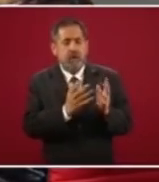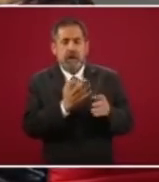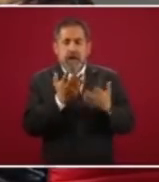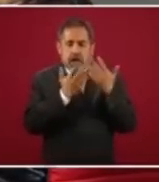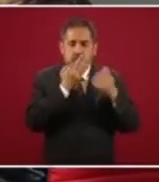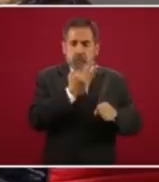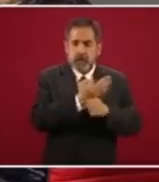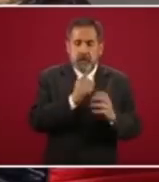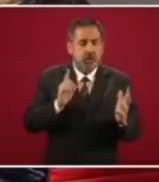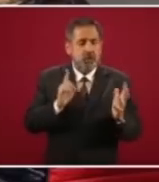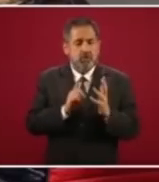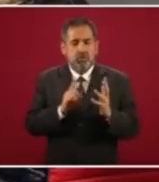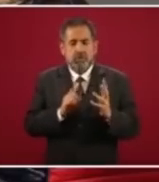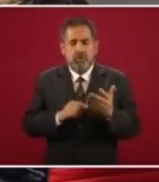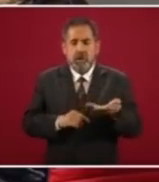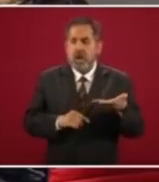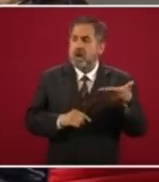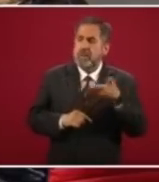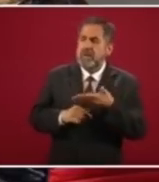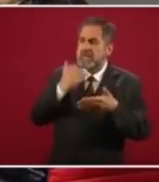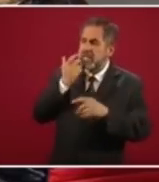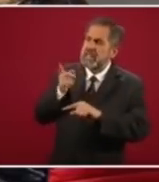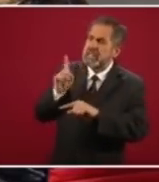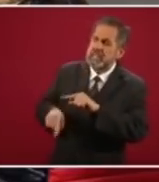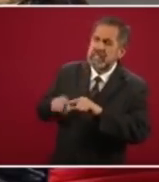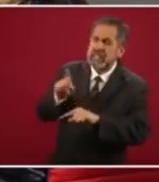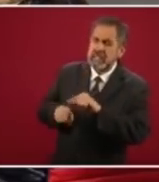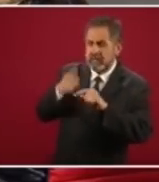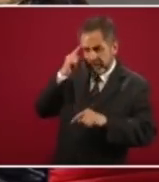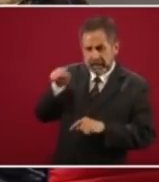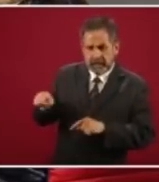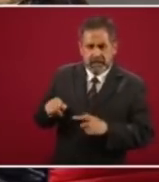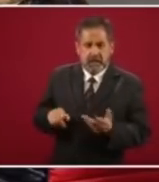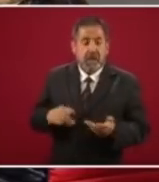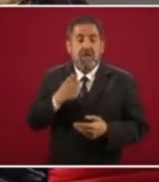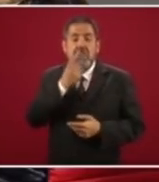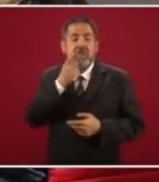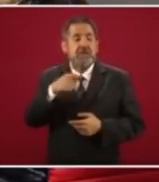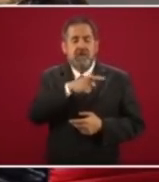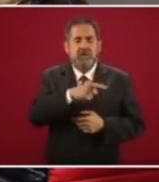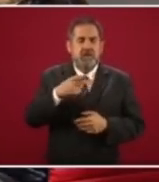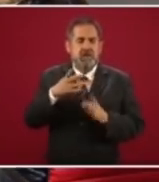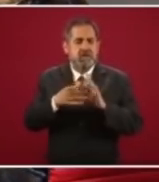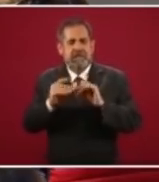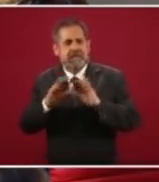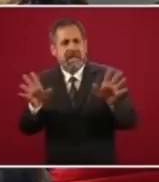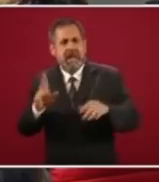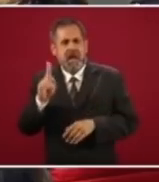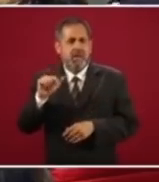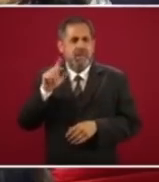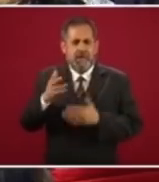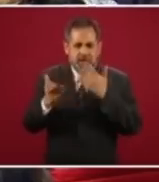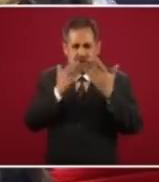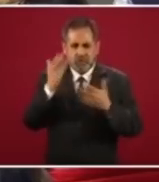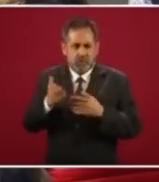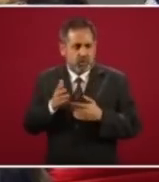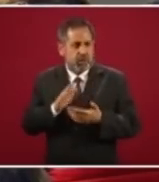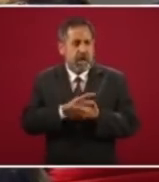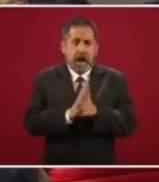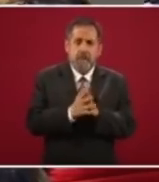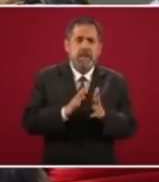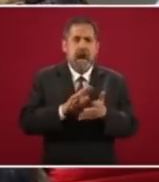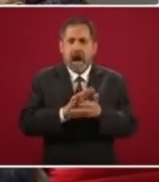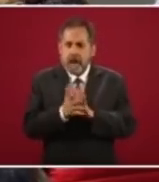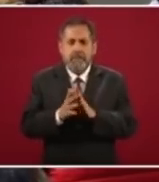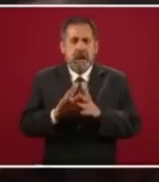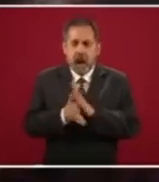incluso se pusieron a pedir su destitución, también la de ella, porque dicen que no hay claridad en el plan de estudios y se los cambian